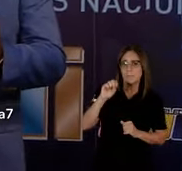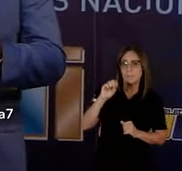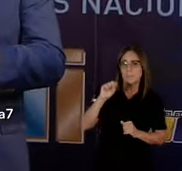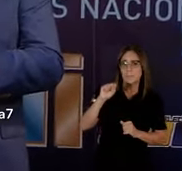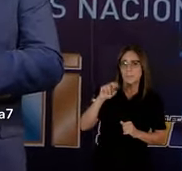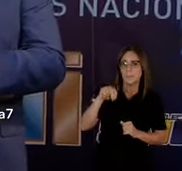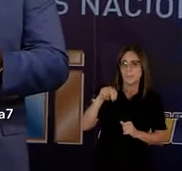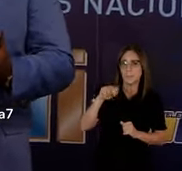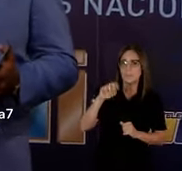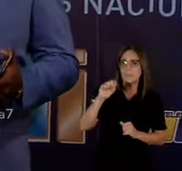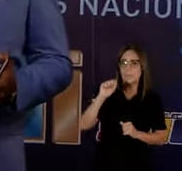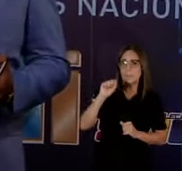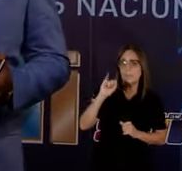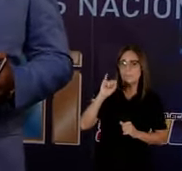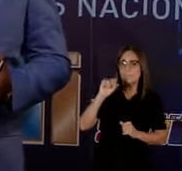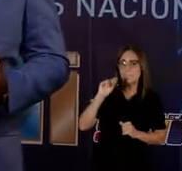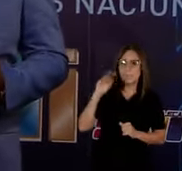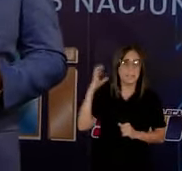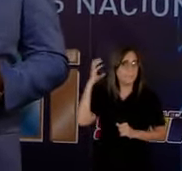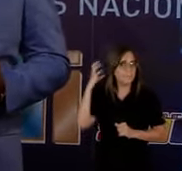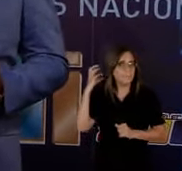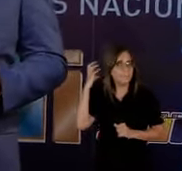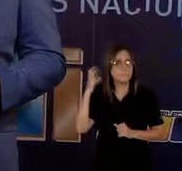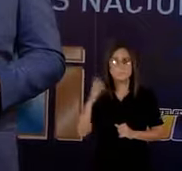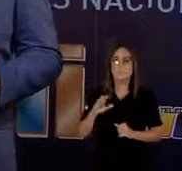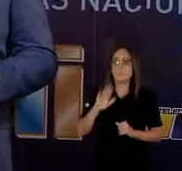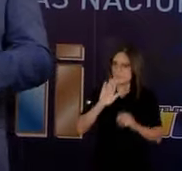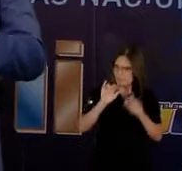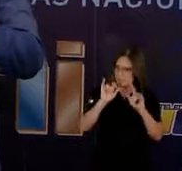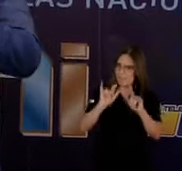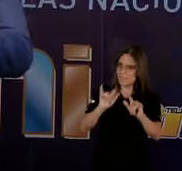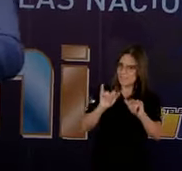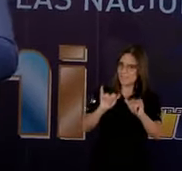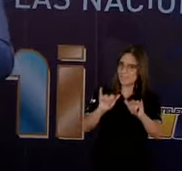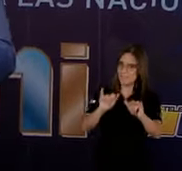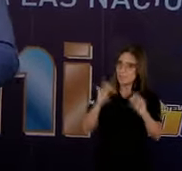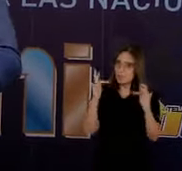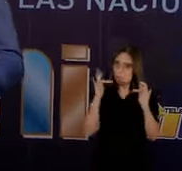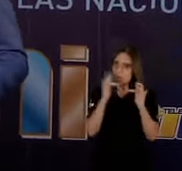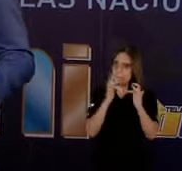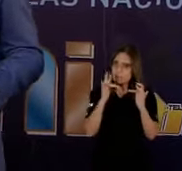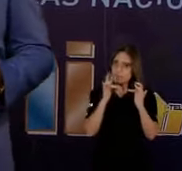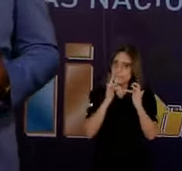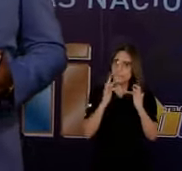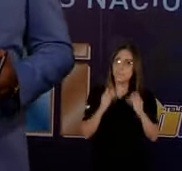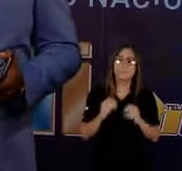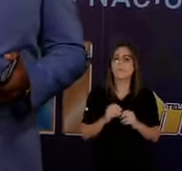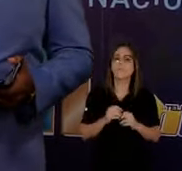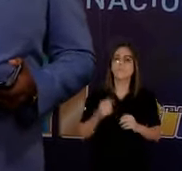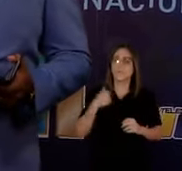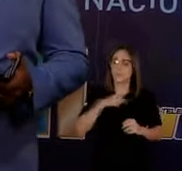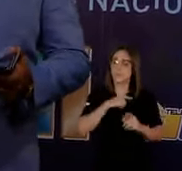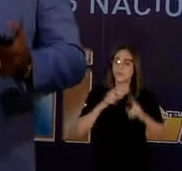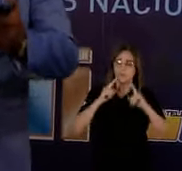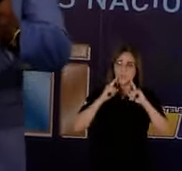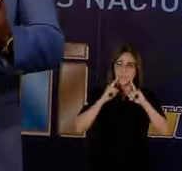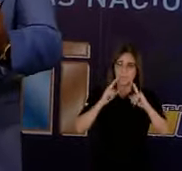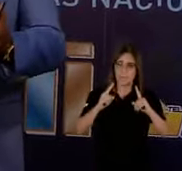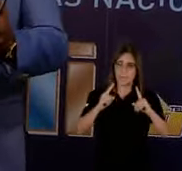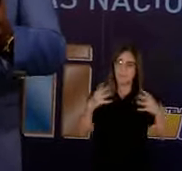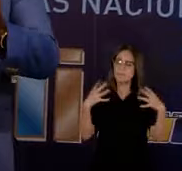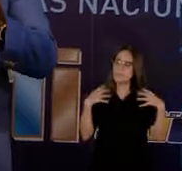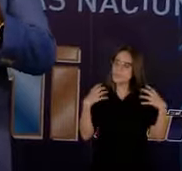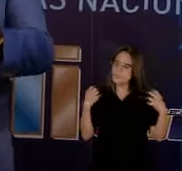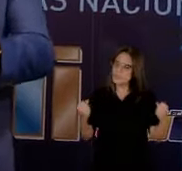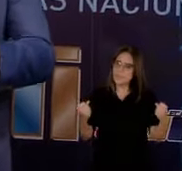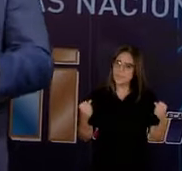ahí conectadito porque hay una palabra que te va a bendecir. Estamos declarando sanidad para tu vida, tu cuerpo. Estamos declarando que vas a ser sano,